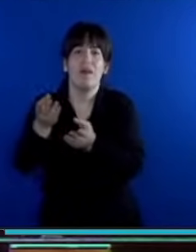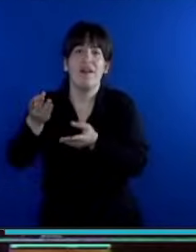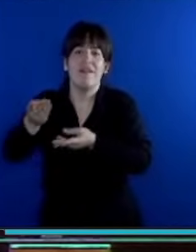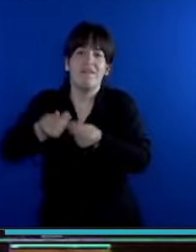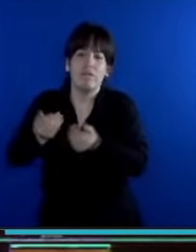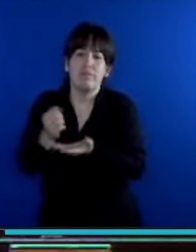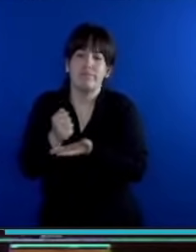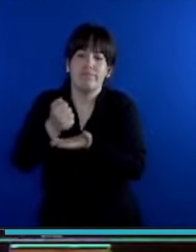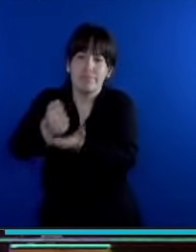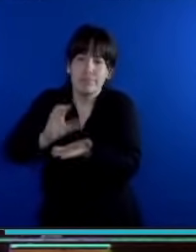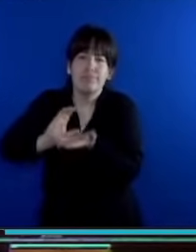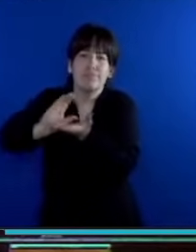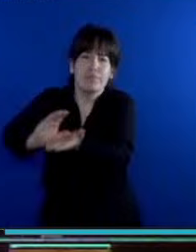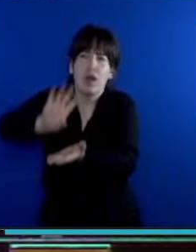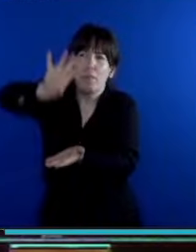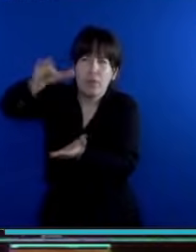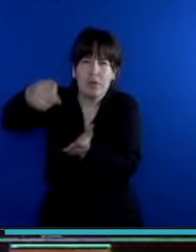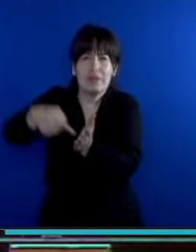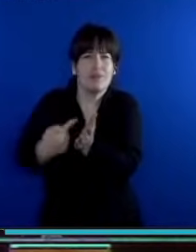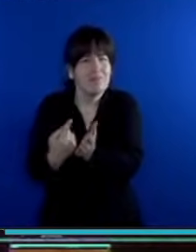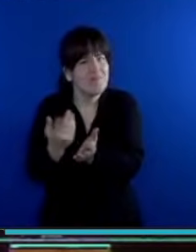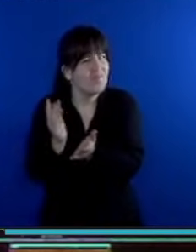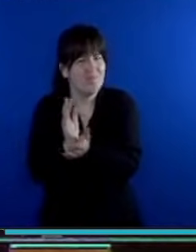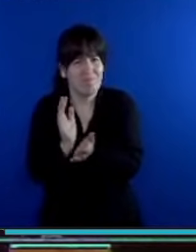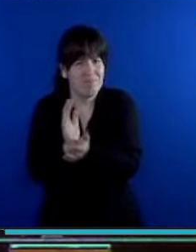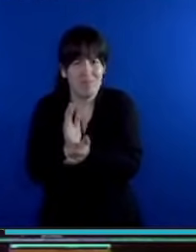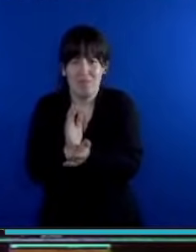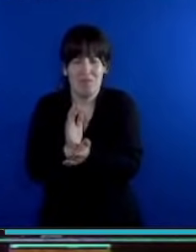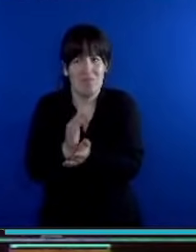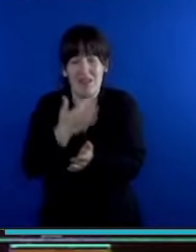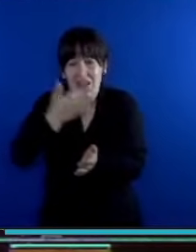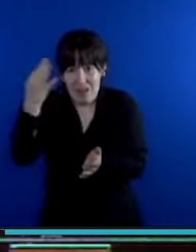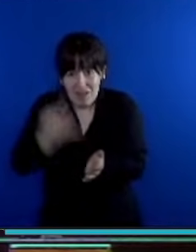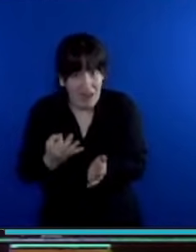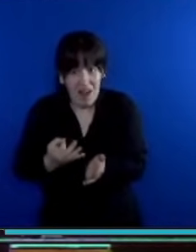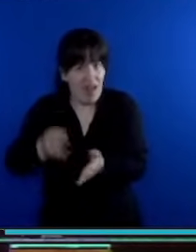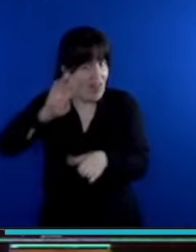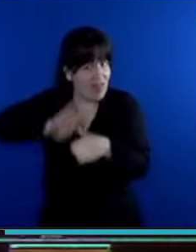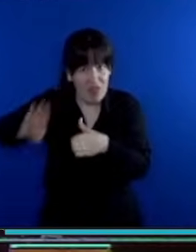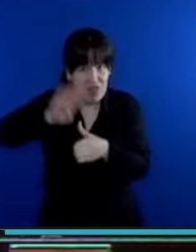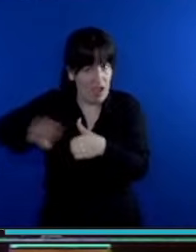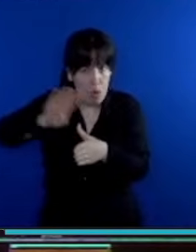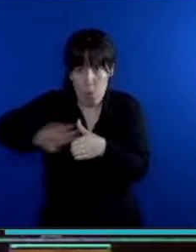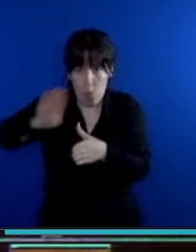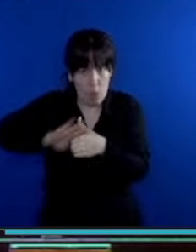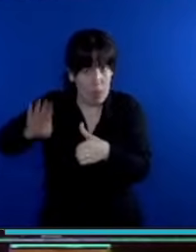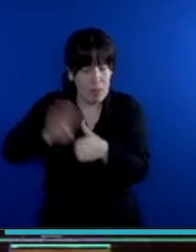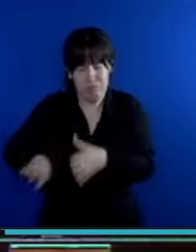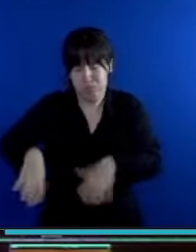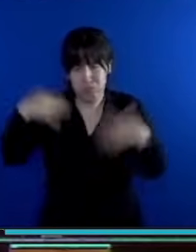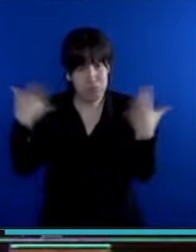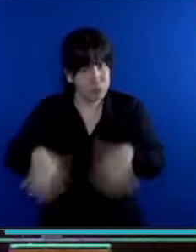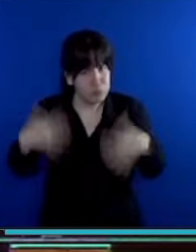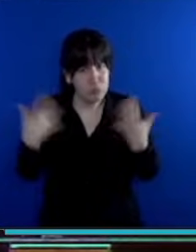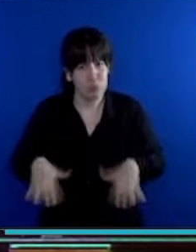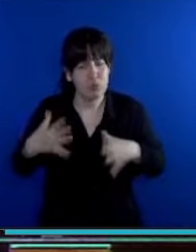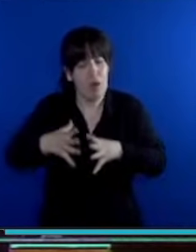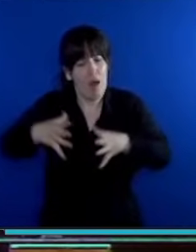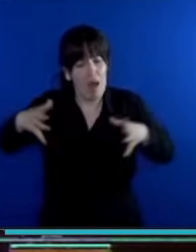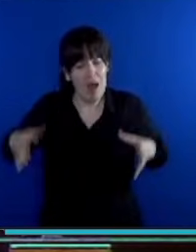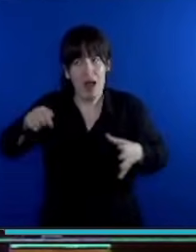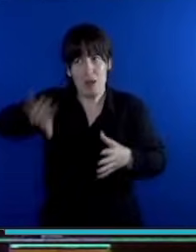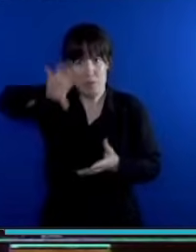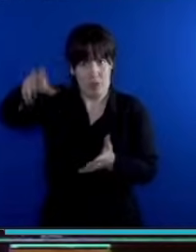provincia de Buenos Aires, pero que es lisa y llanamente un endeudamiento enorme para esta